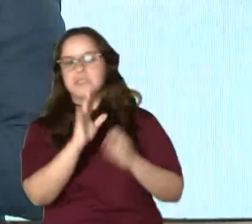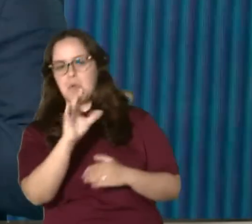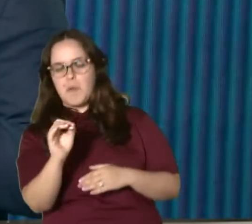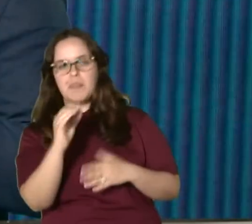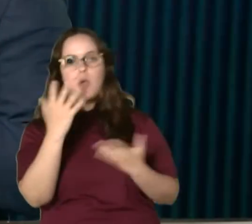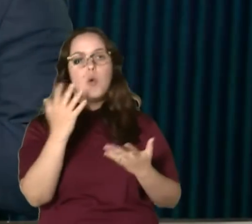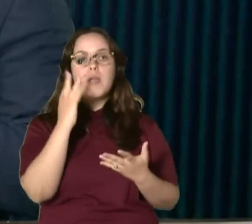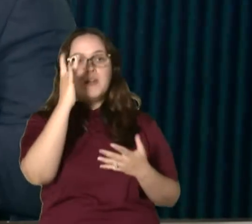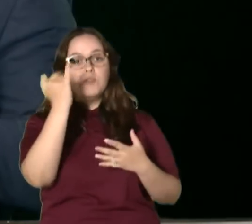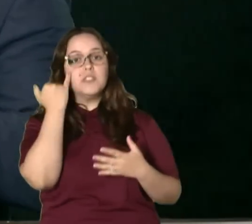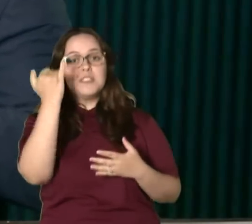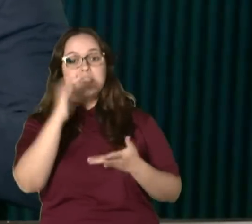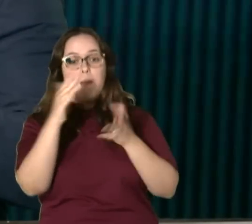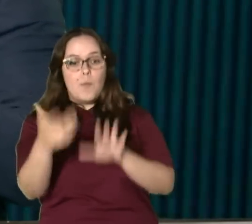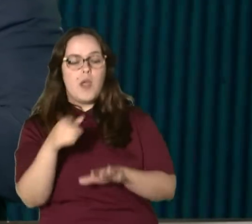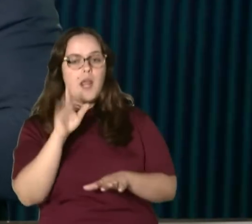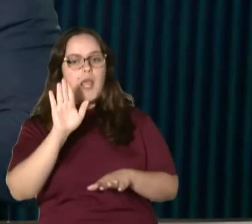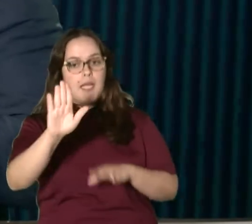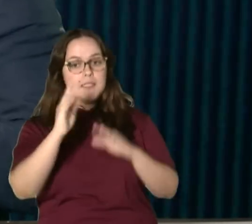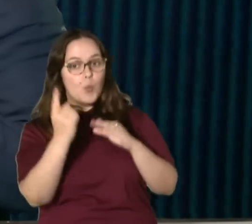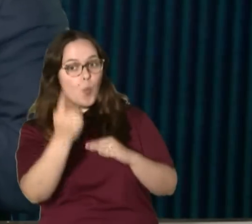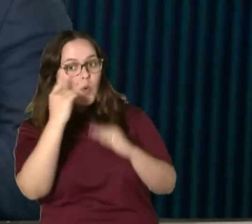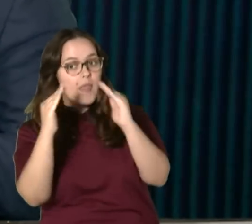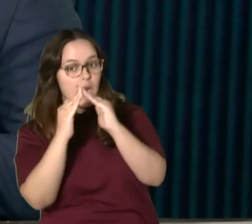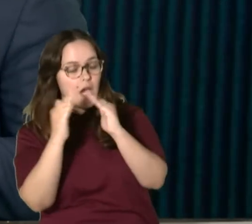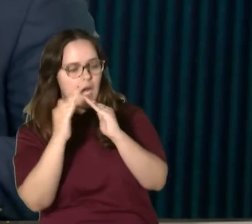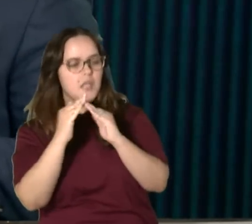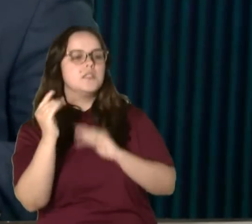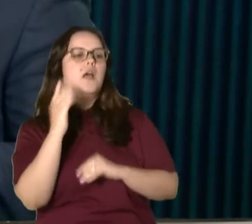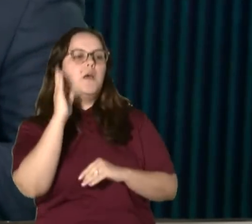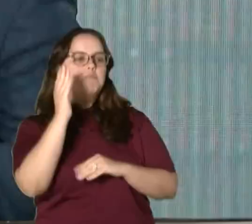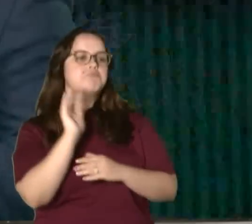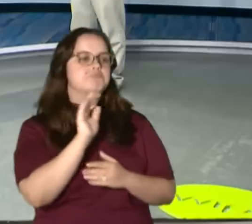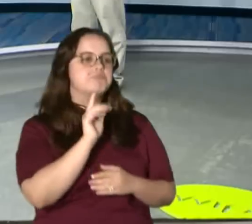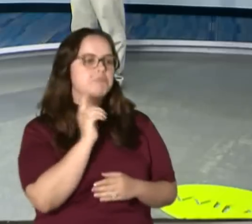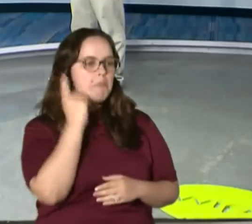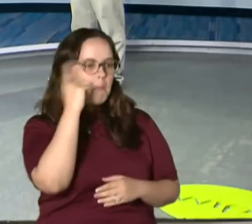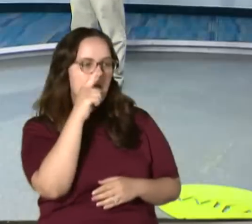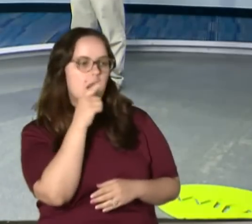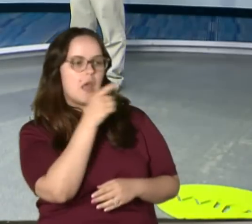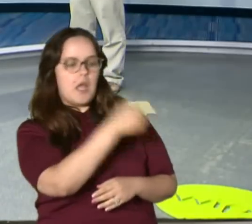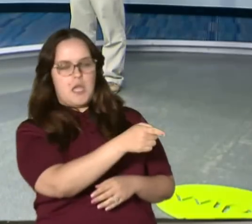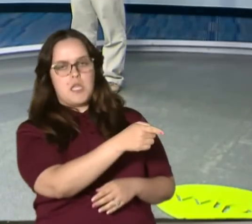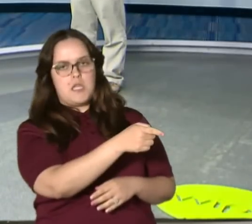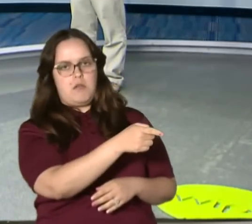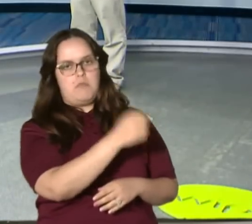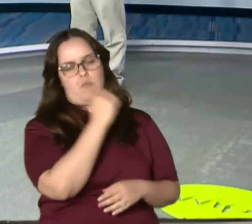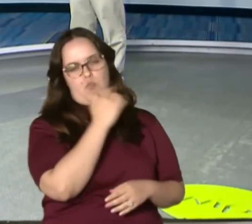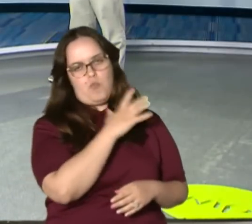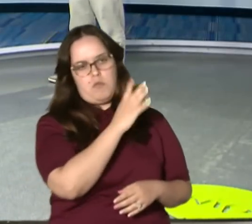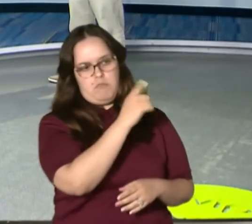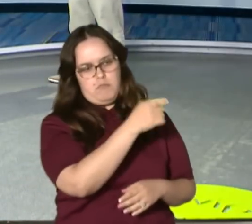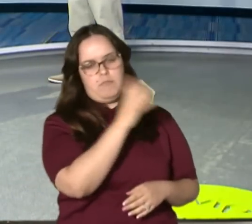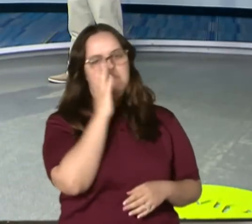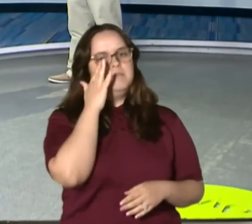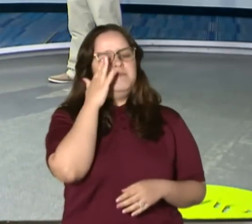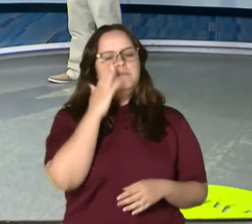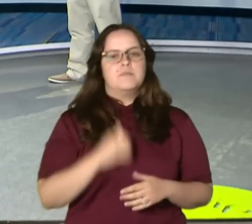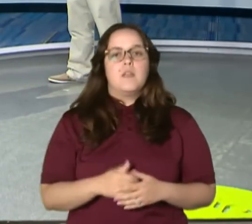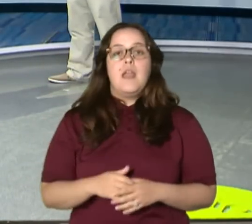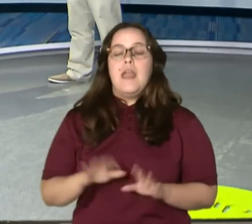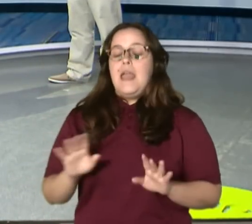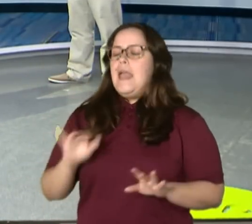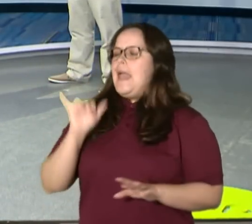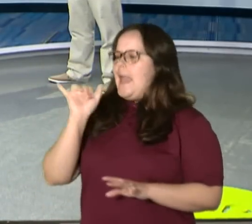ella ese el uso que se le usan a las capitulaciones si si en ese matrimonio en el transcurso verdad del